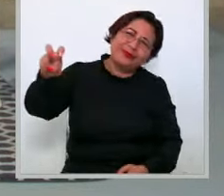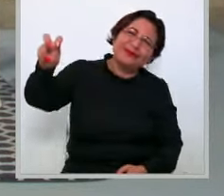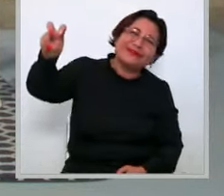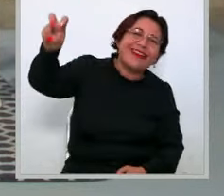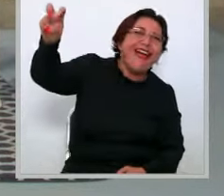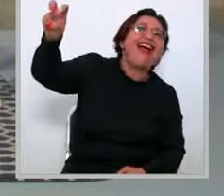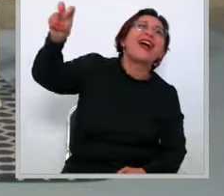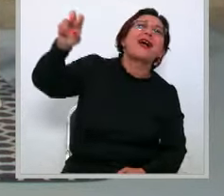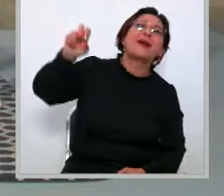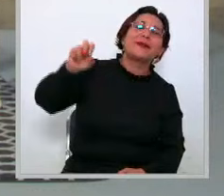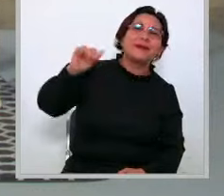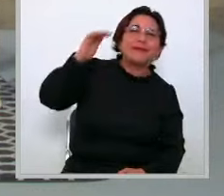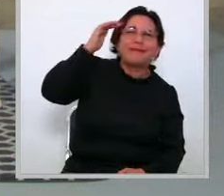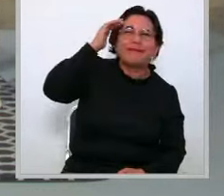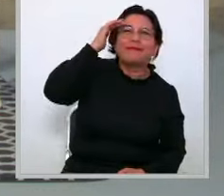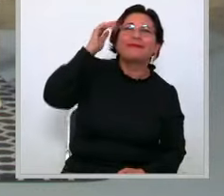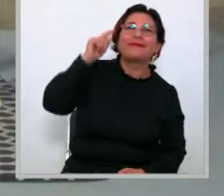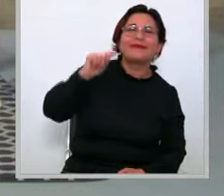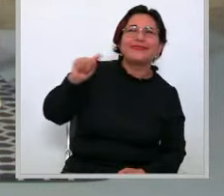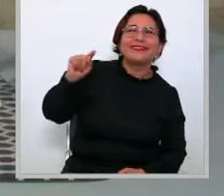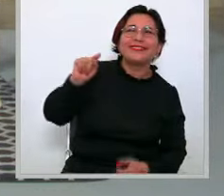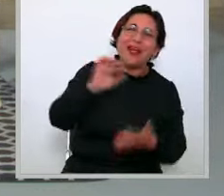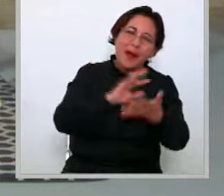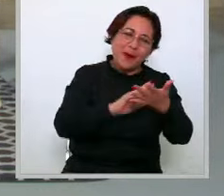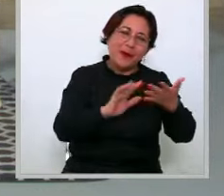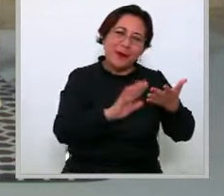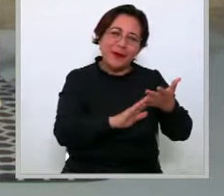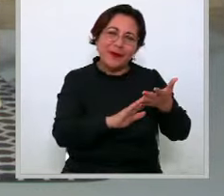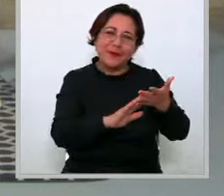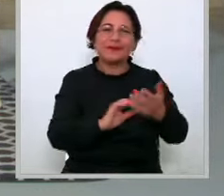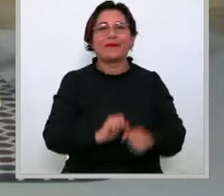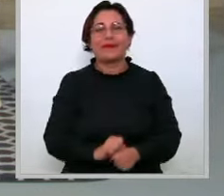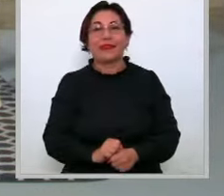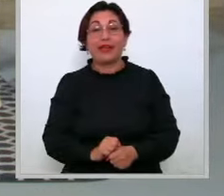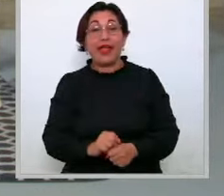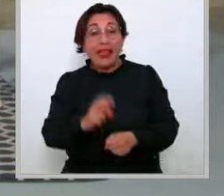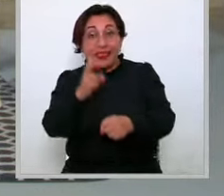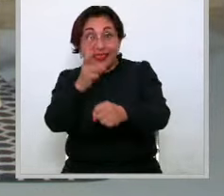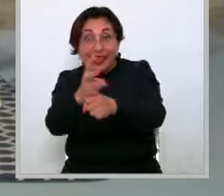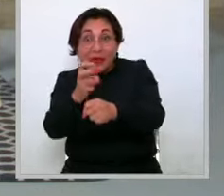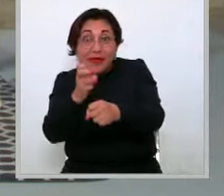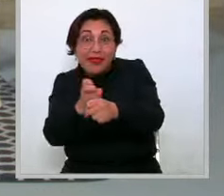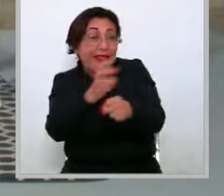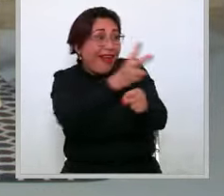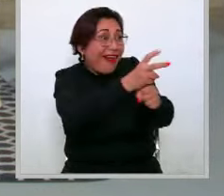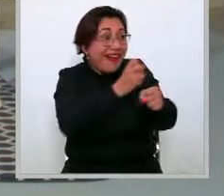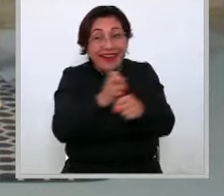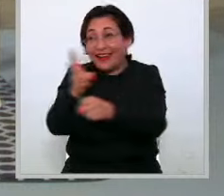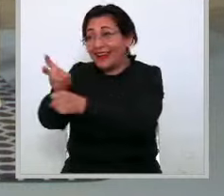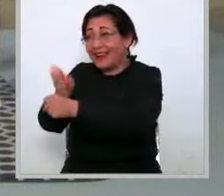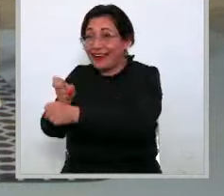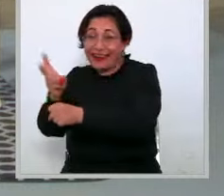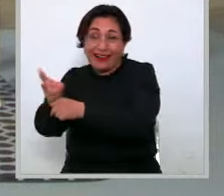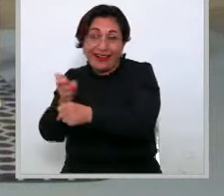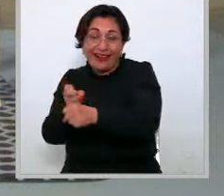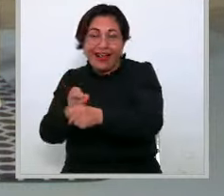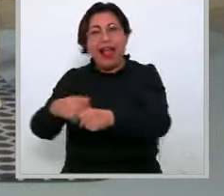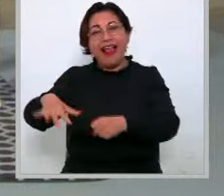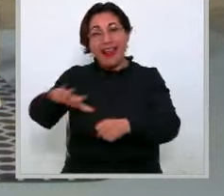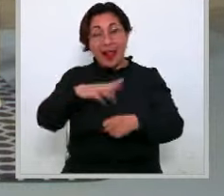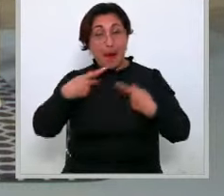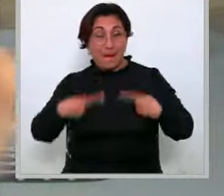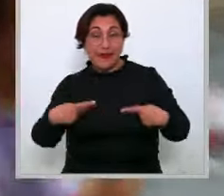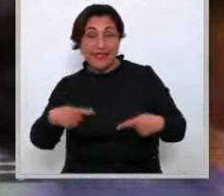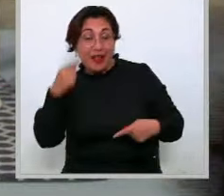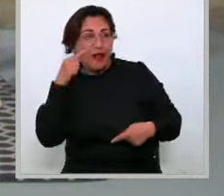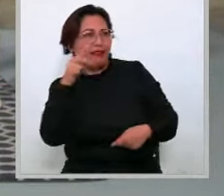¿qué te parece si tú también me ayudas a hacer una invitación a todas las personas que nos están viendo a que por favor lean, ya sea en familia, lean con los